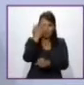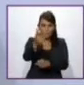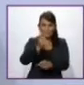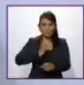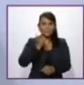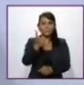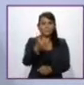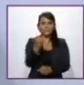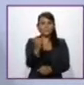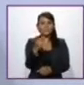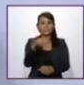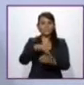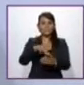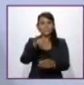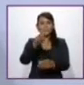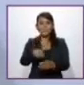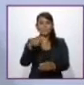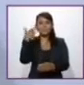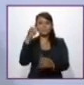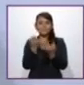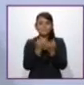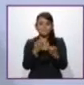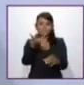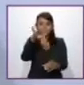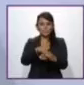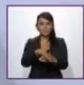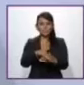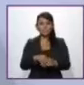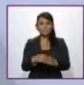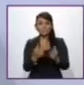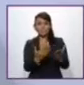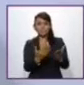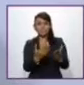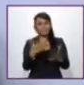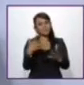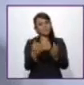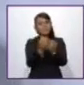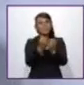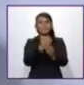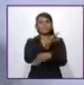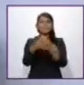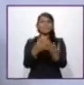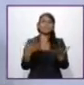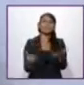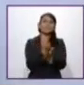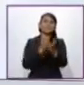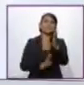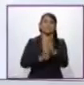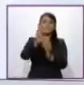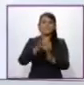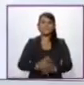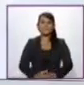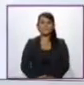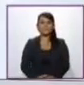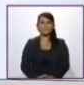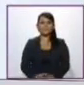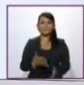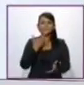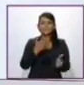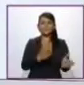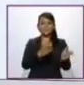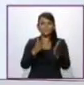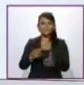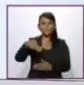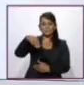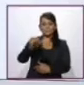junio. Vota PAN, vota por Querétaro Independiente. Voy con todo. Gracias, candidato. Es el turno de María